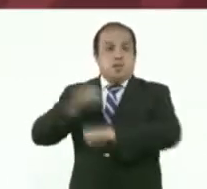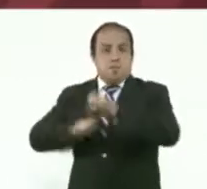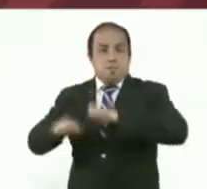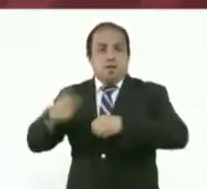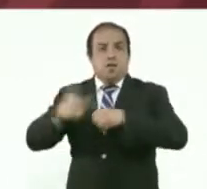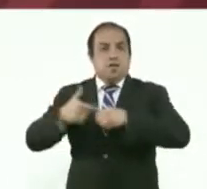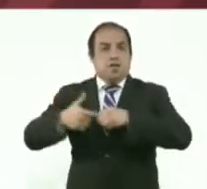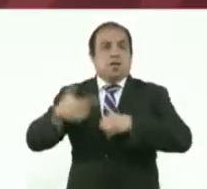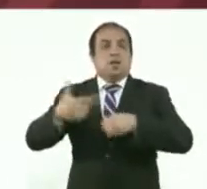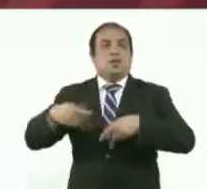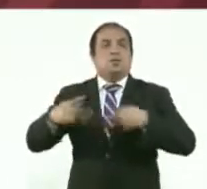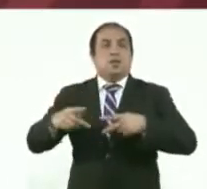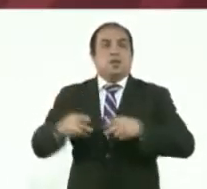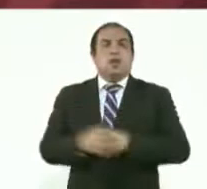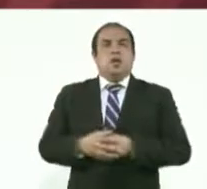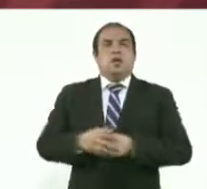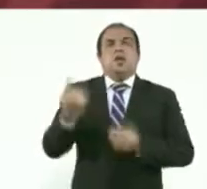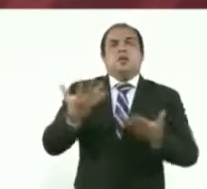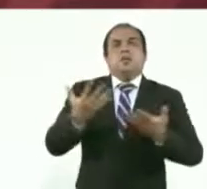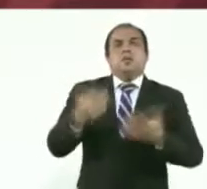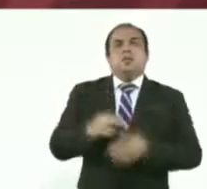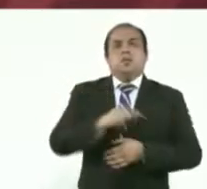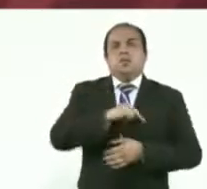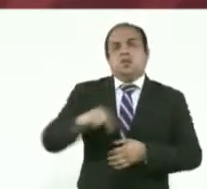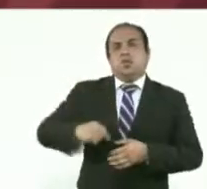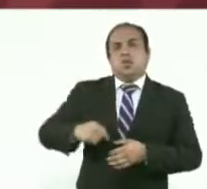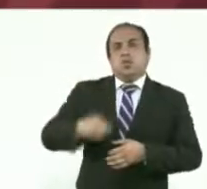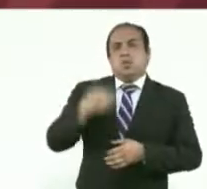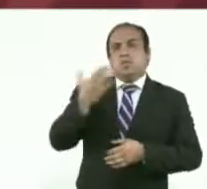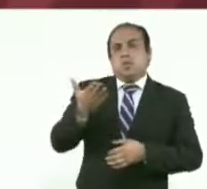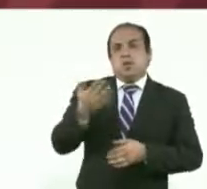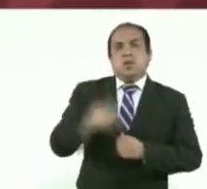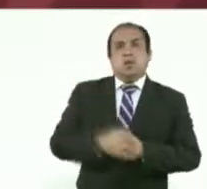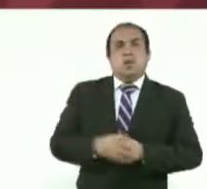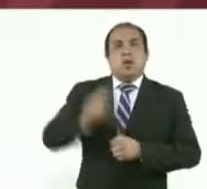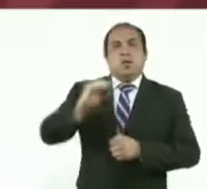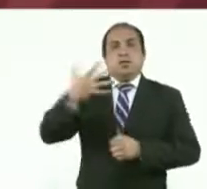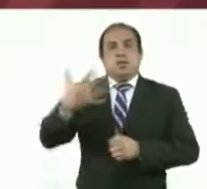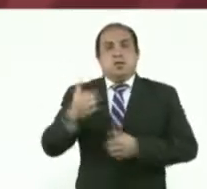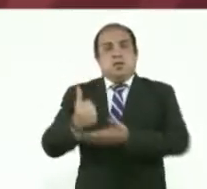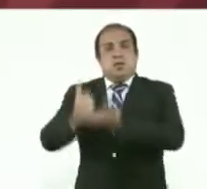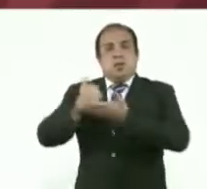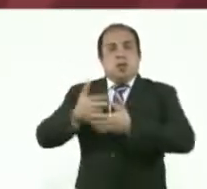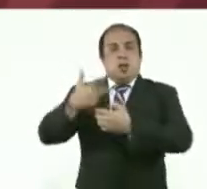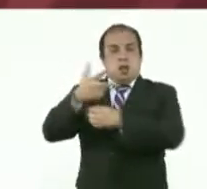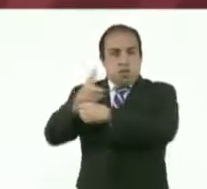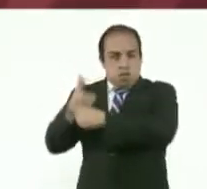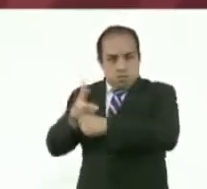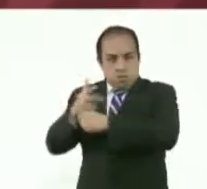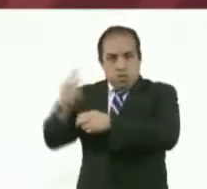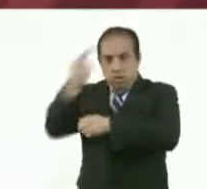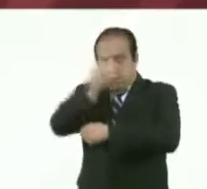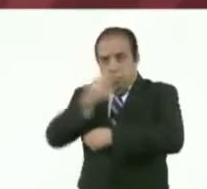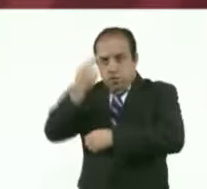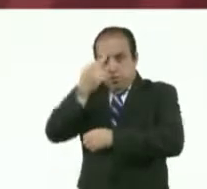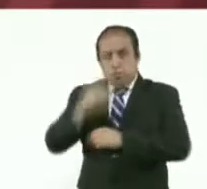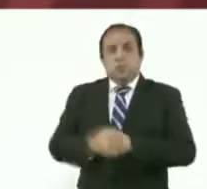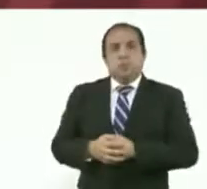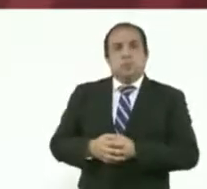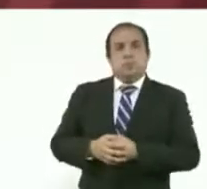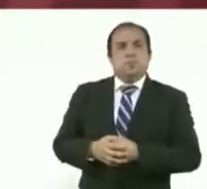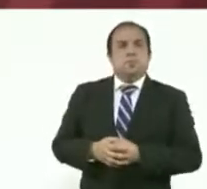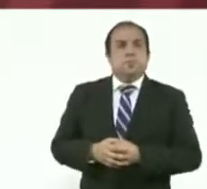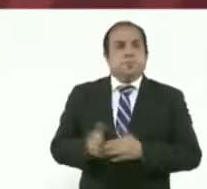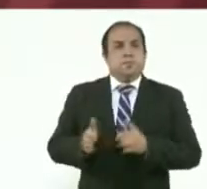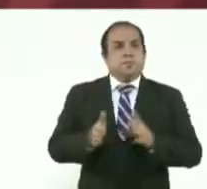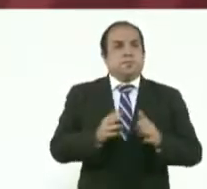¿Qué estamos haciendo nosotros? Yo pedí a C5 que nos ayudara con las cámaras la revisión. ¿Se acuerdan cuando